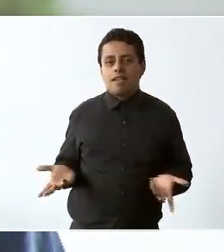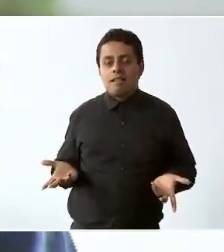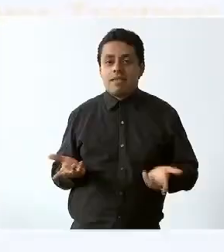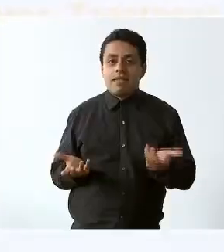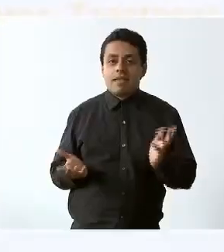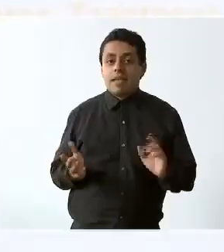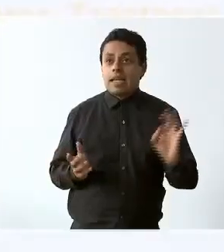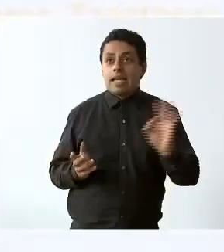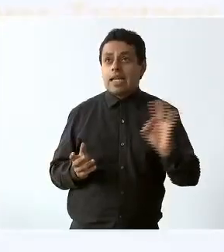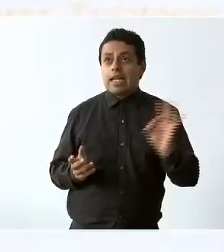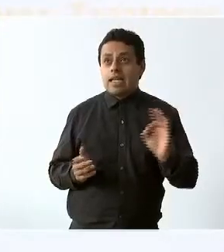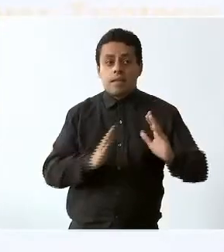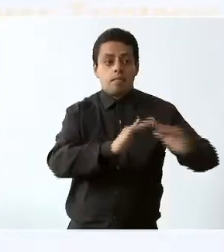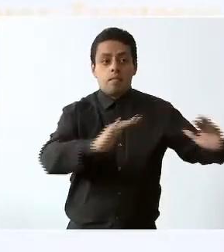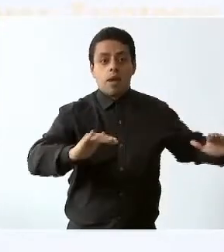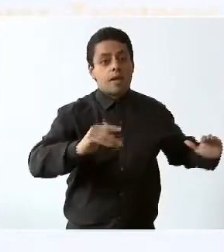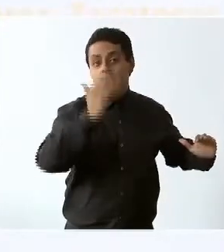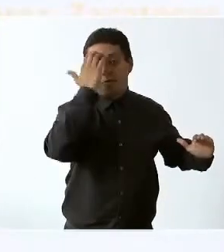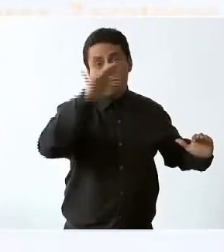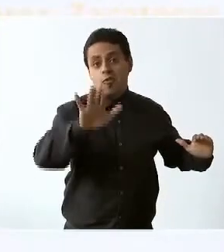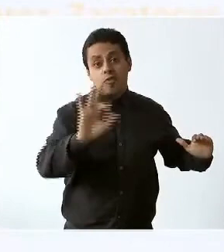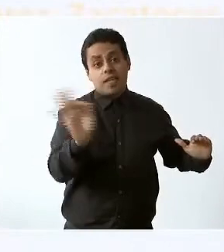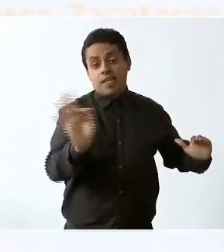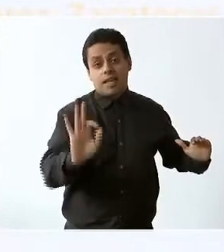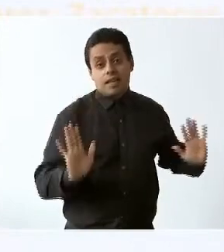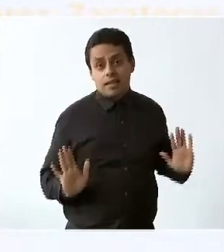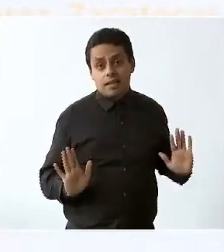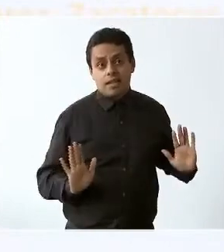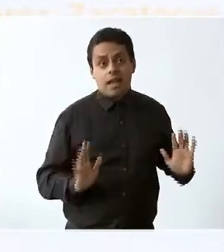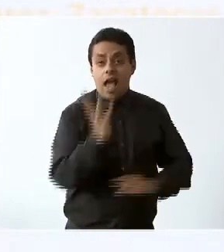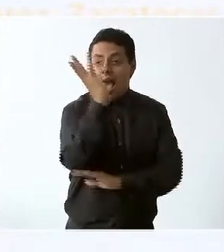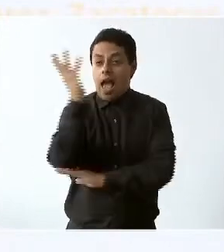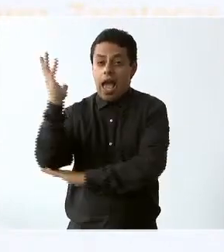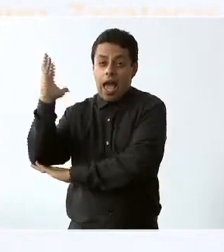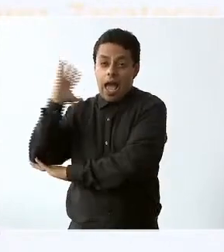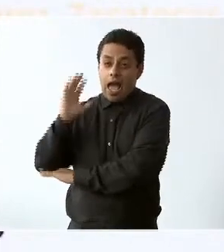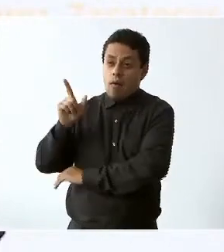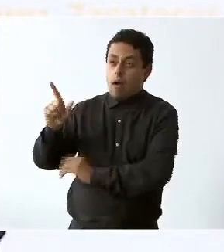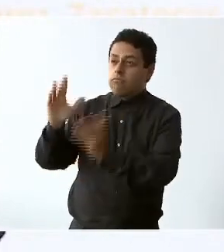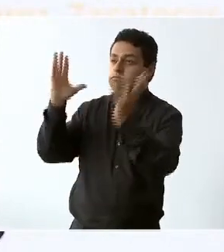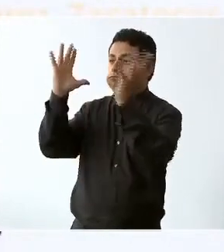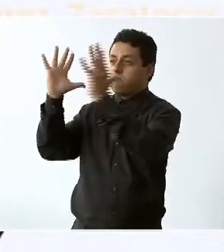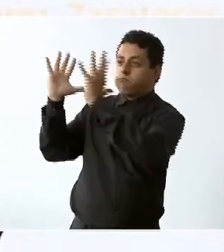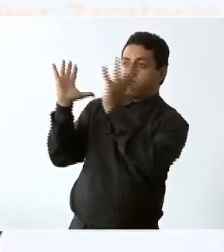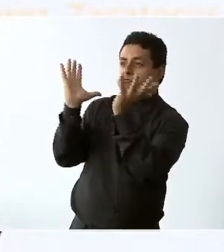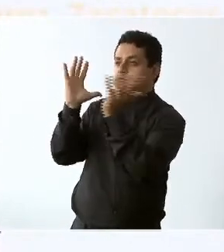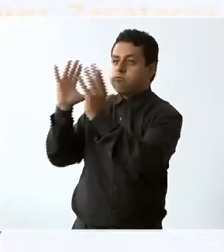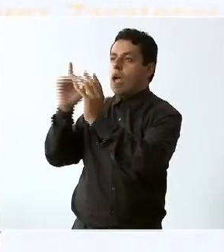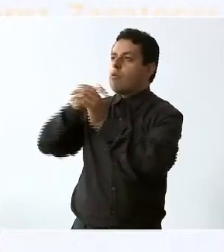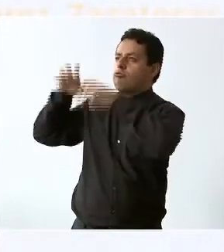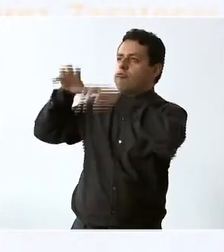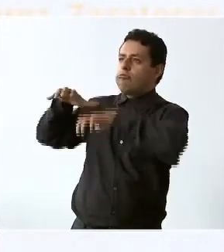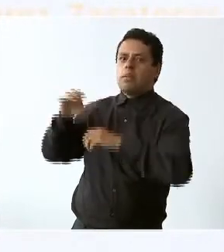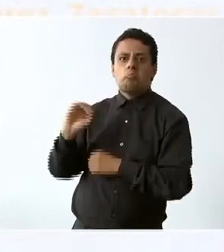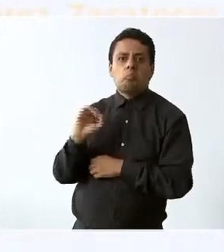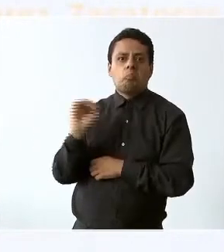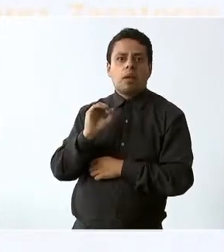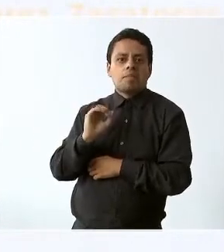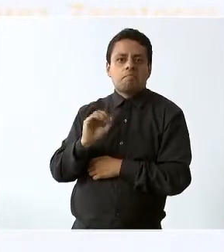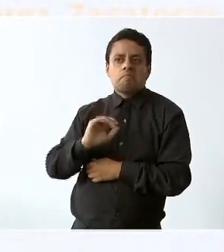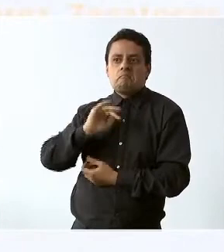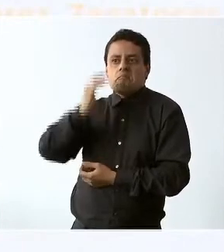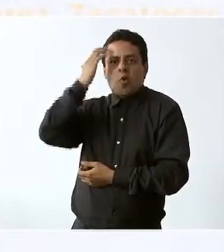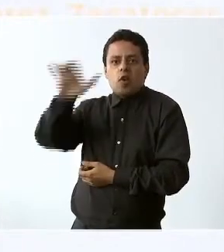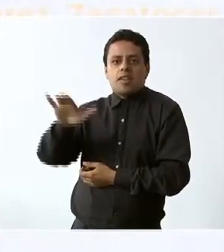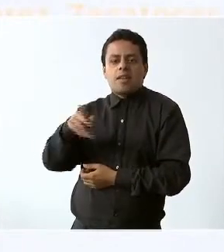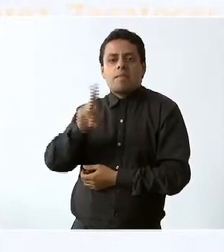Posiblemente no conoció el mar ni la selva tropical. Por eso me gusta